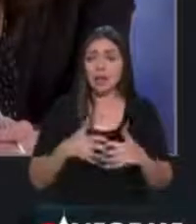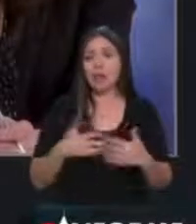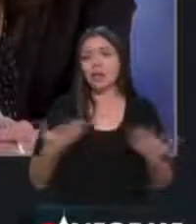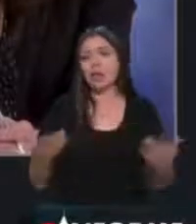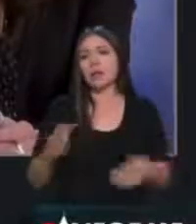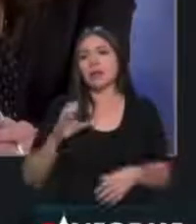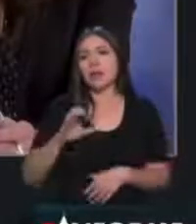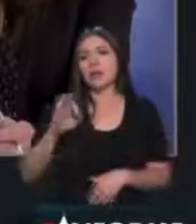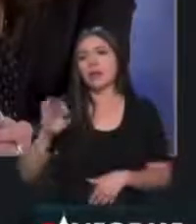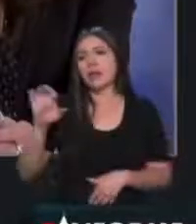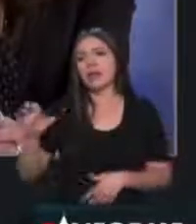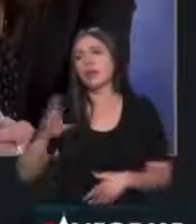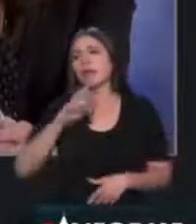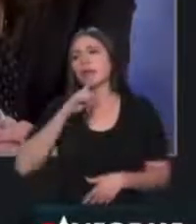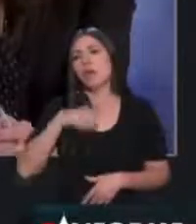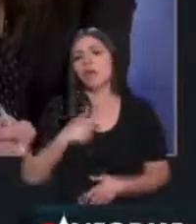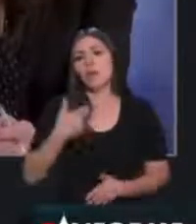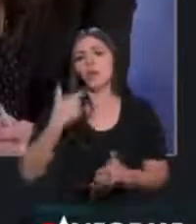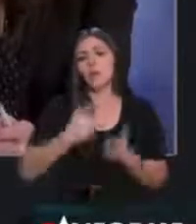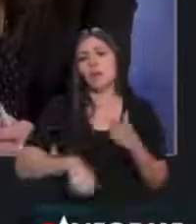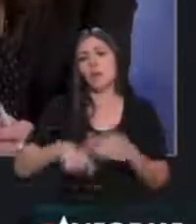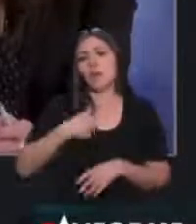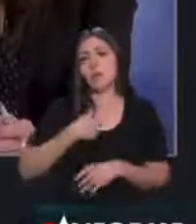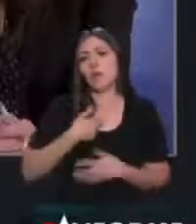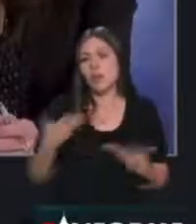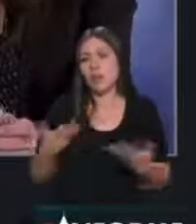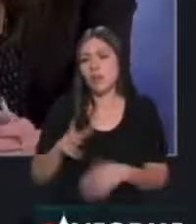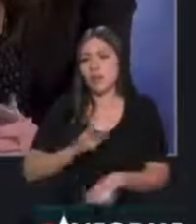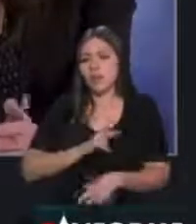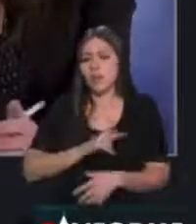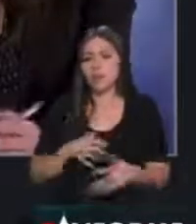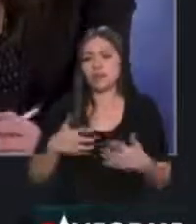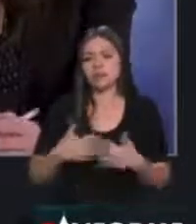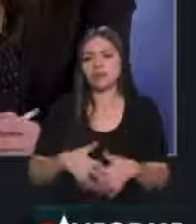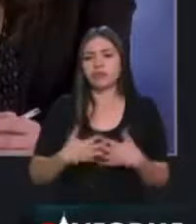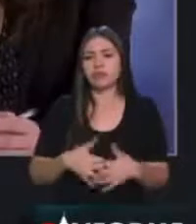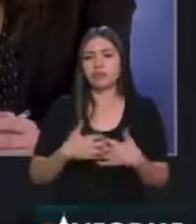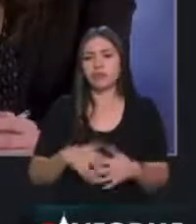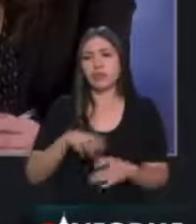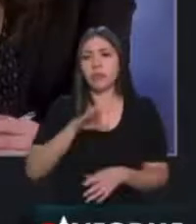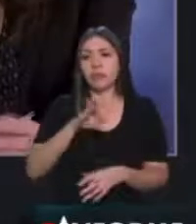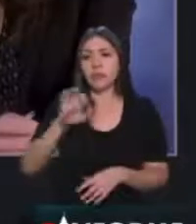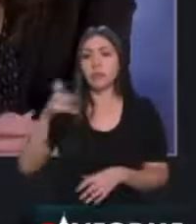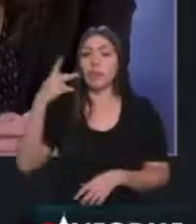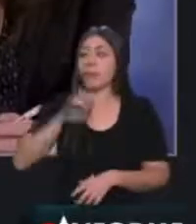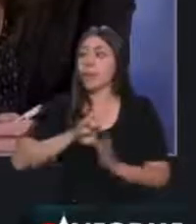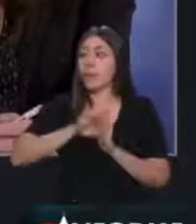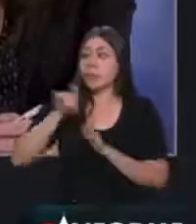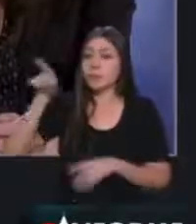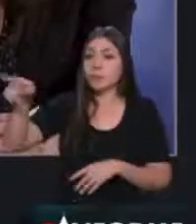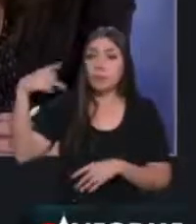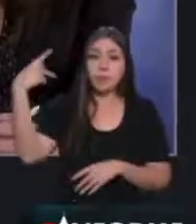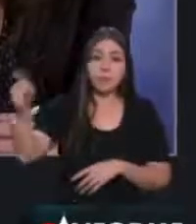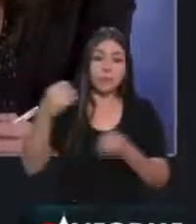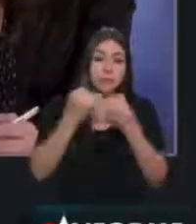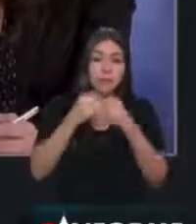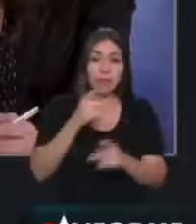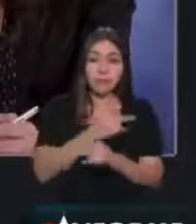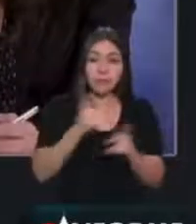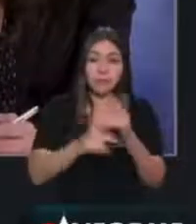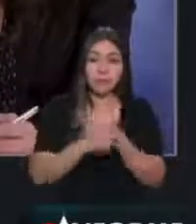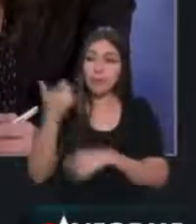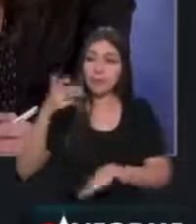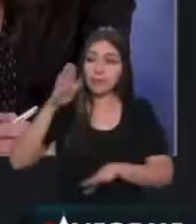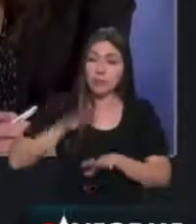CFE va a decir, le voy a comprar a lo que yo mismo produzco. Pero si tú, productor independiente, bajas tus costos